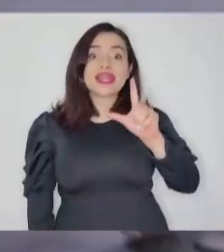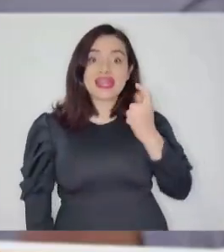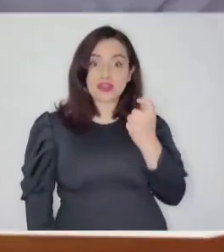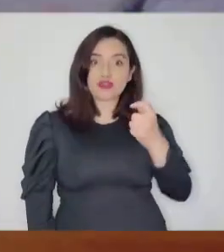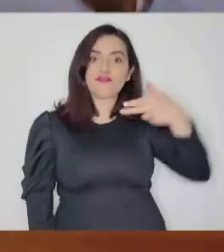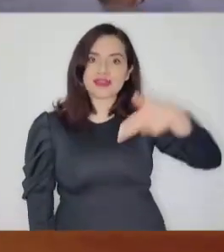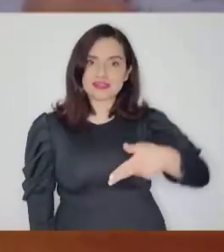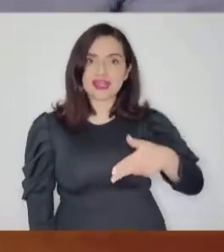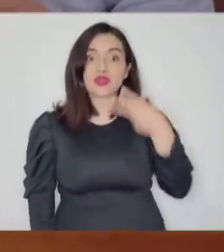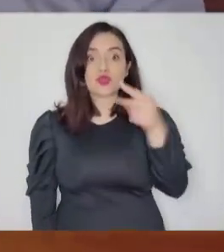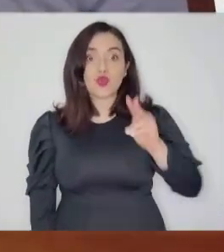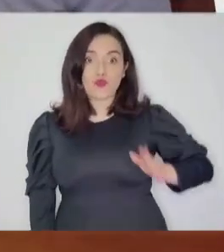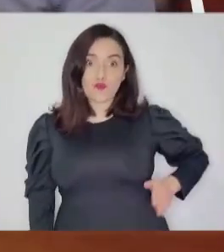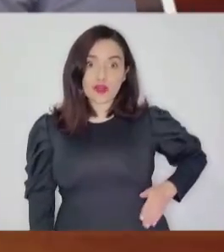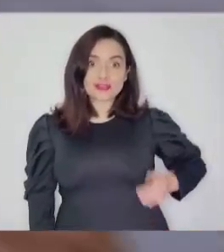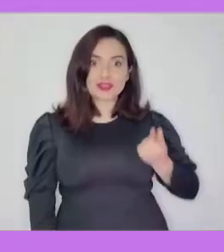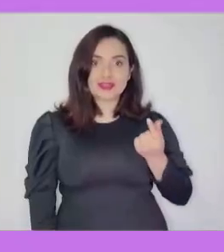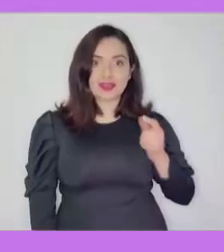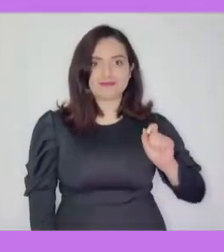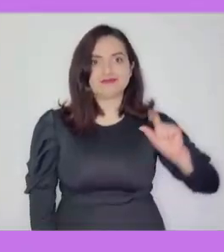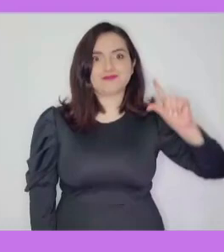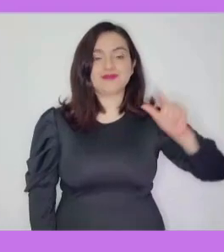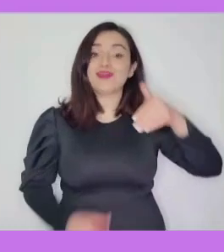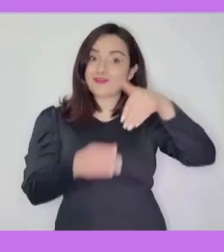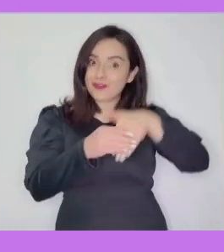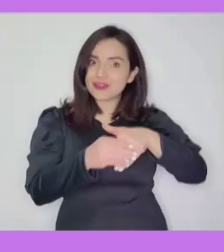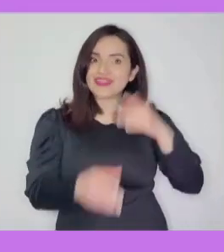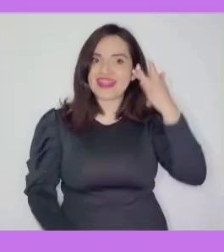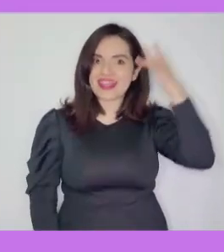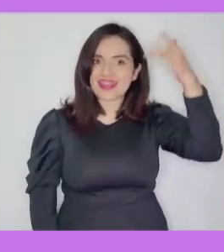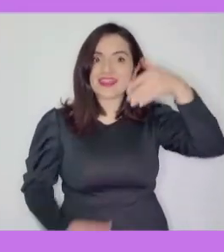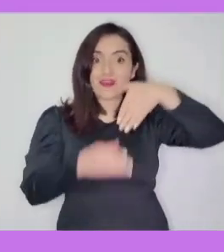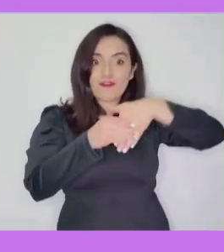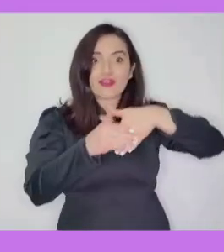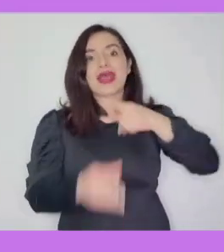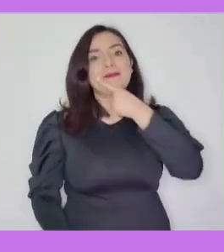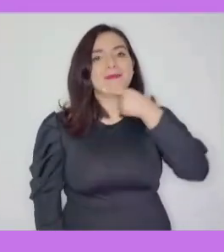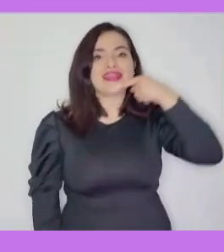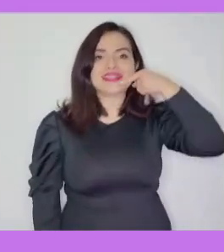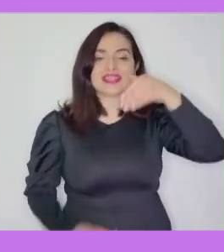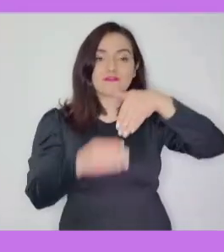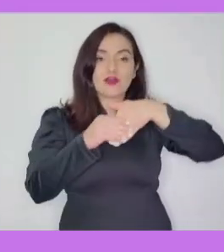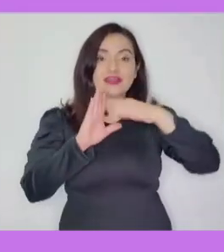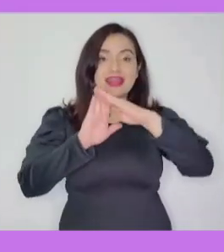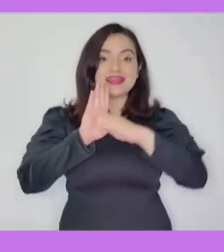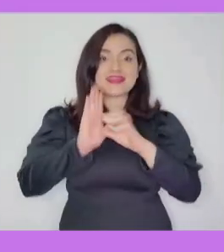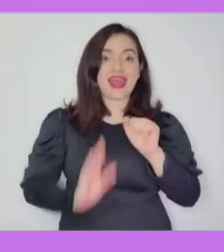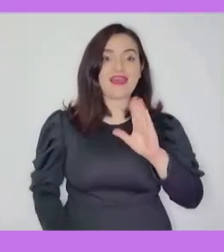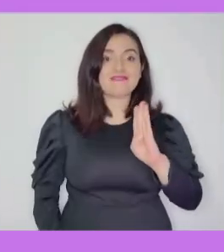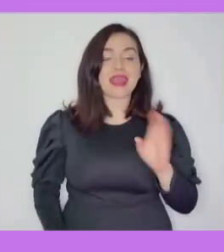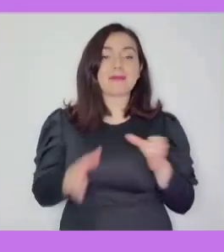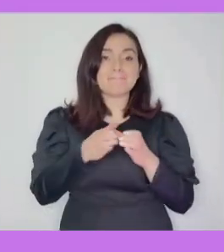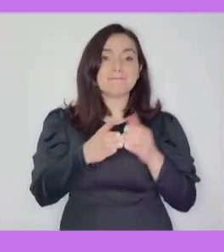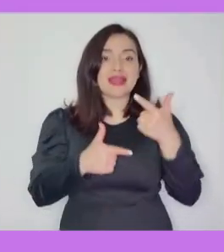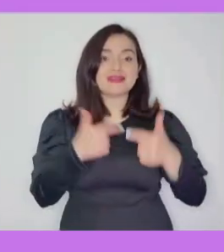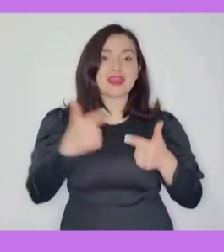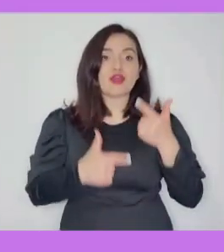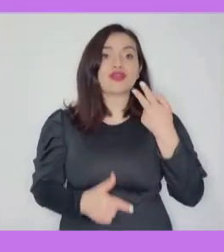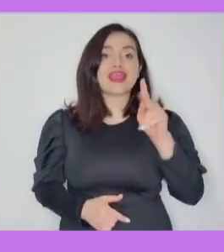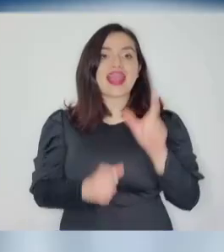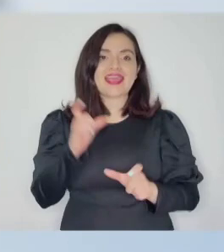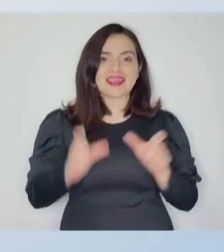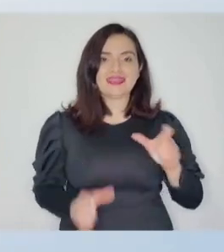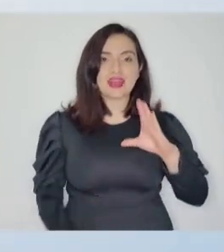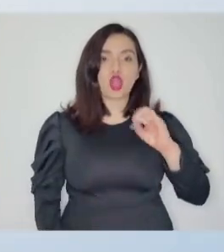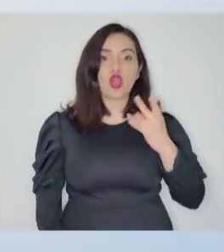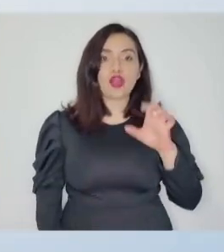poner dinero en tu bolsillo. Por eso, vota inteligente. Vota París y vota por la lista AB del Partido de la Gente